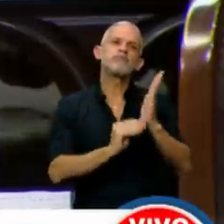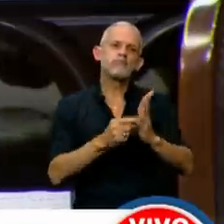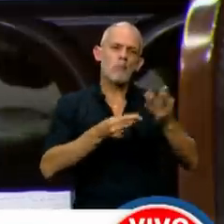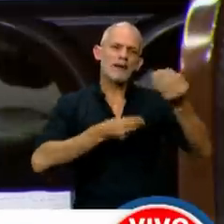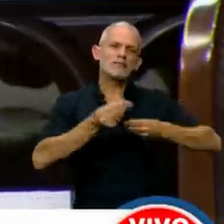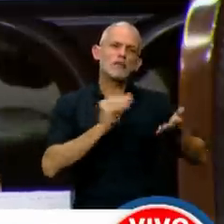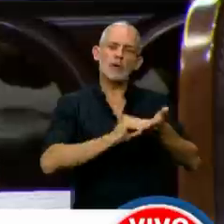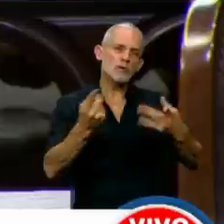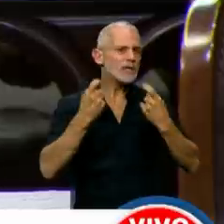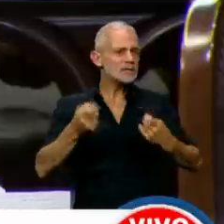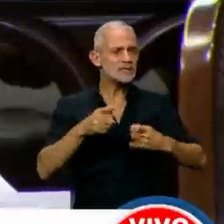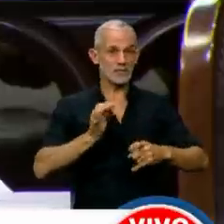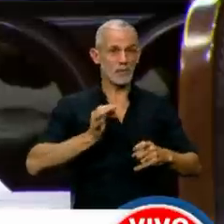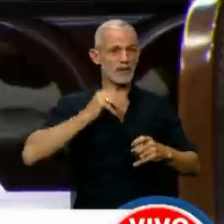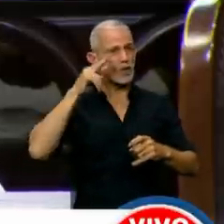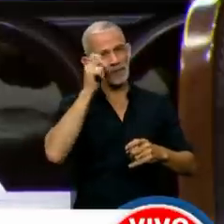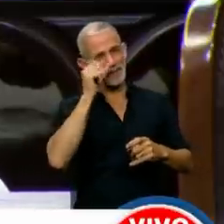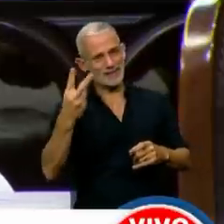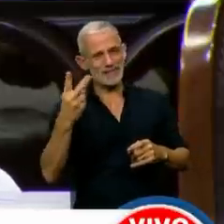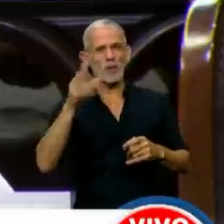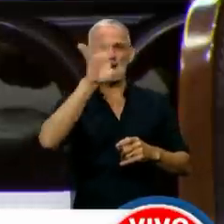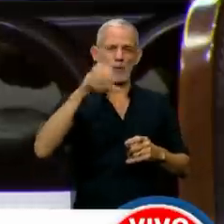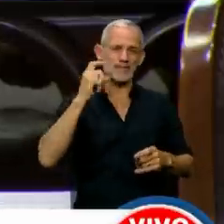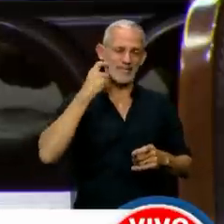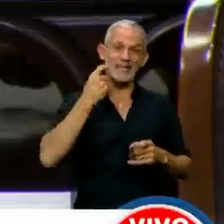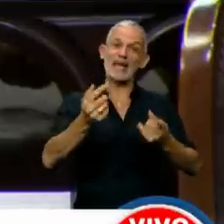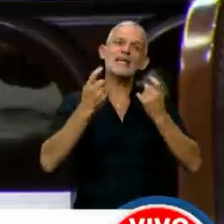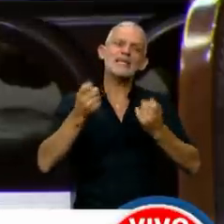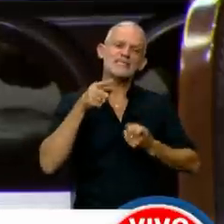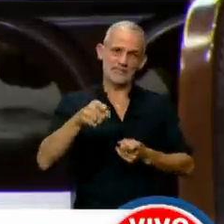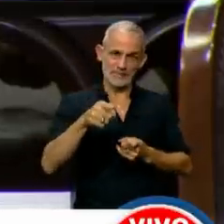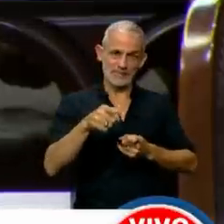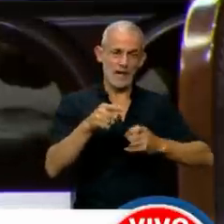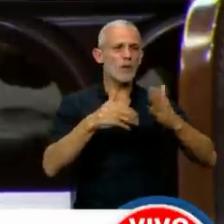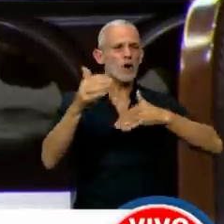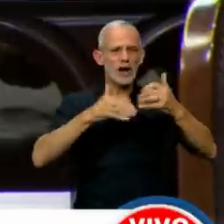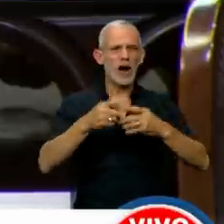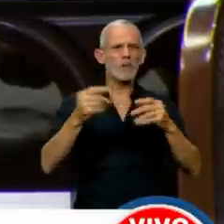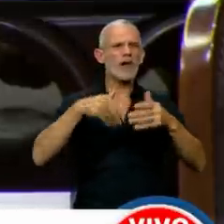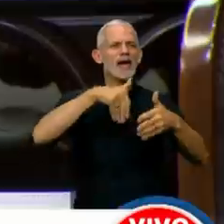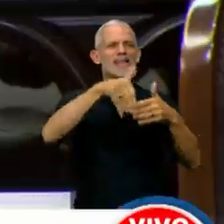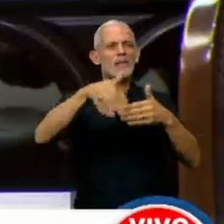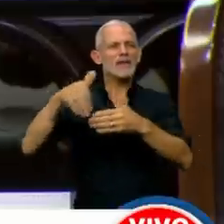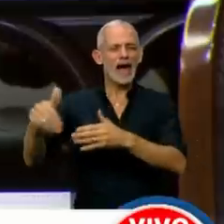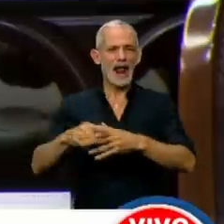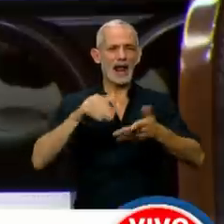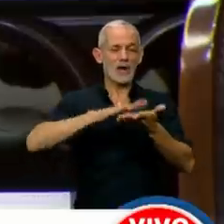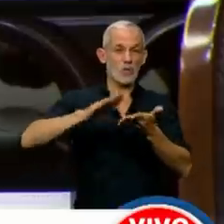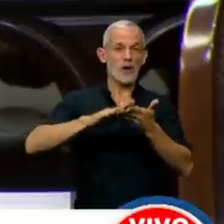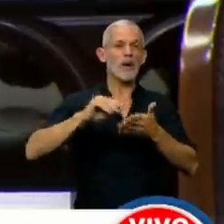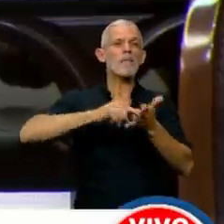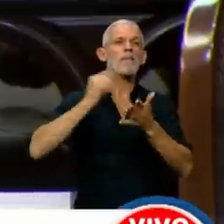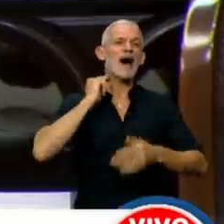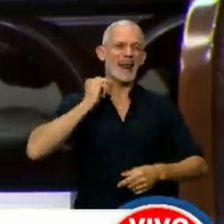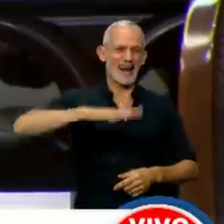en el presupuesto para el 2022 para la provincia de entre ríos necesitamos la obra de la terminal nueva de la ciudad de paraná